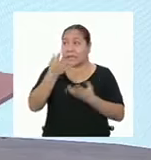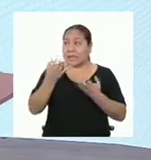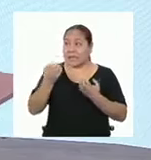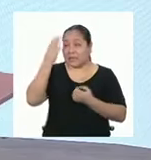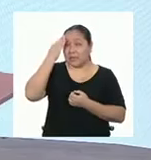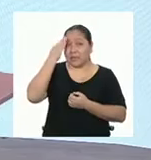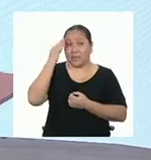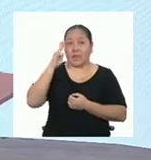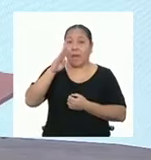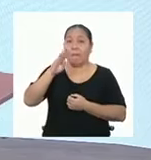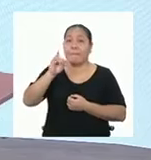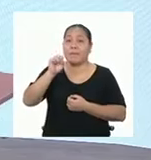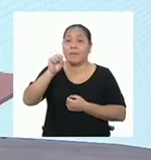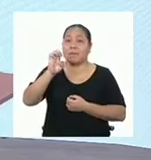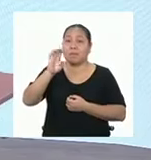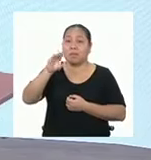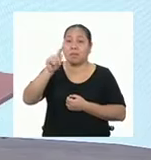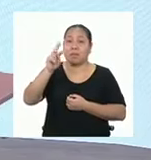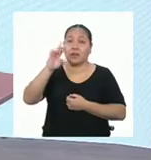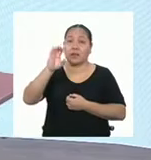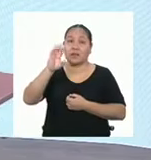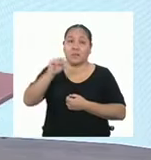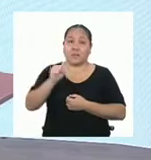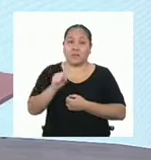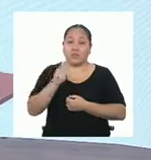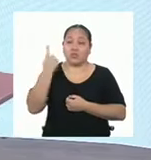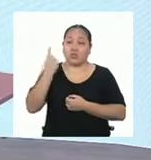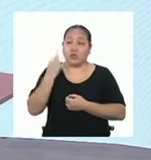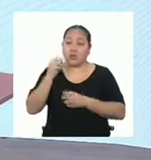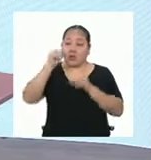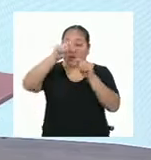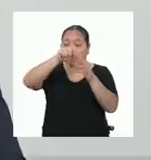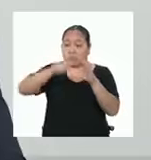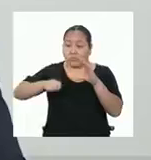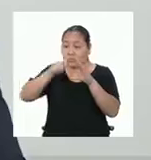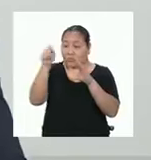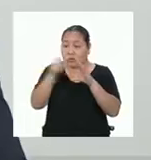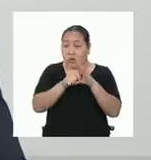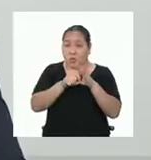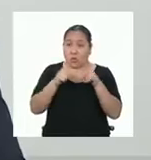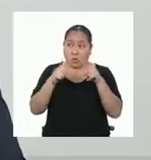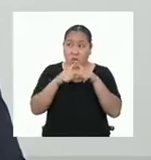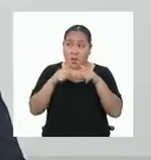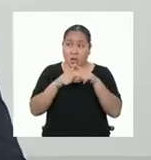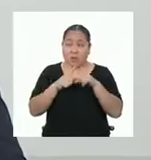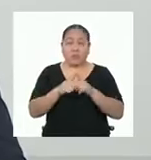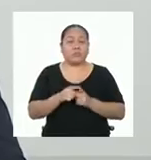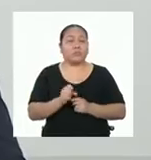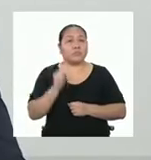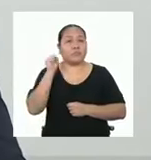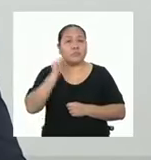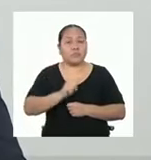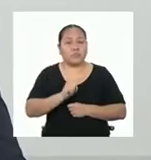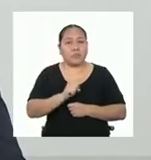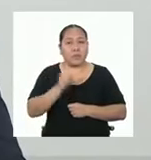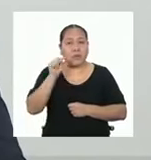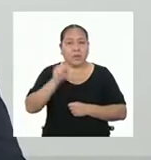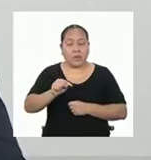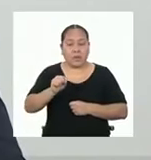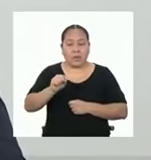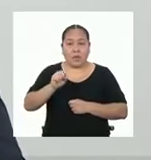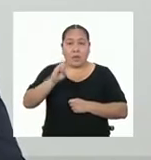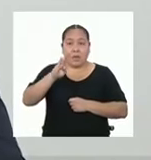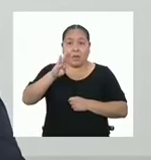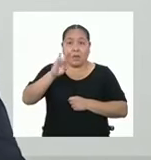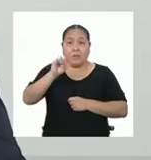saber si las vicetrices se pueden trazar solamente en un triángulo Interesante La condición para poder trazar